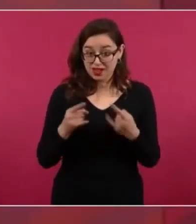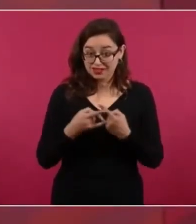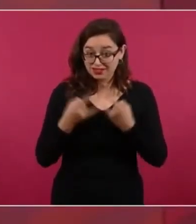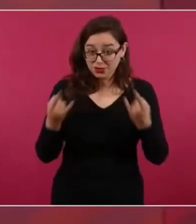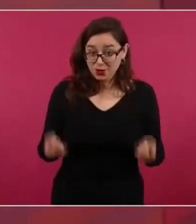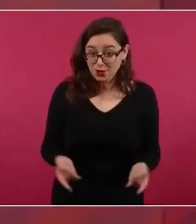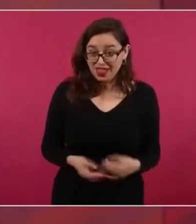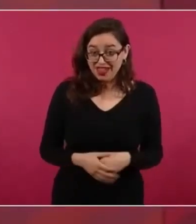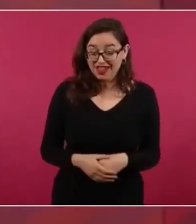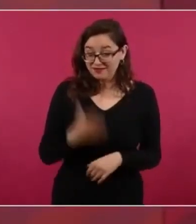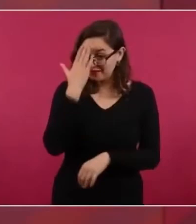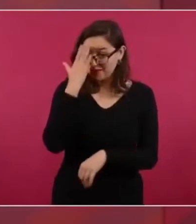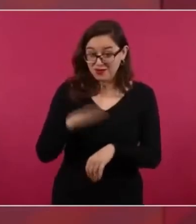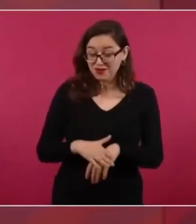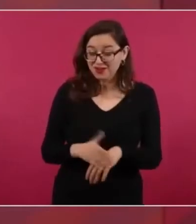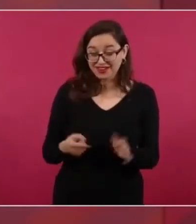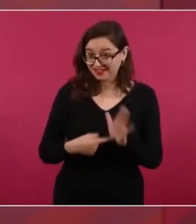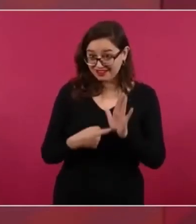enseñanza.